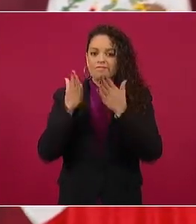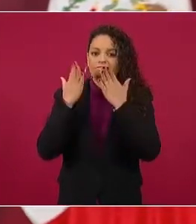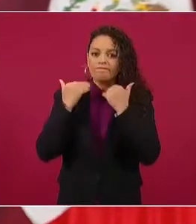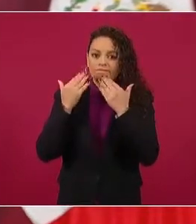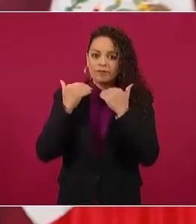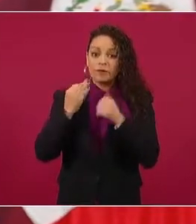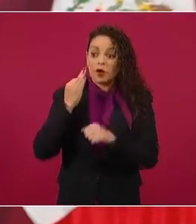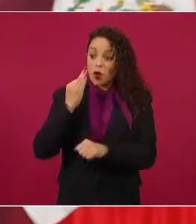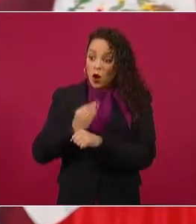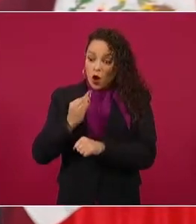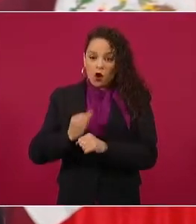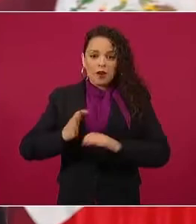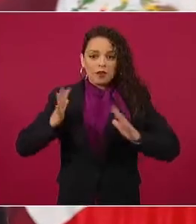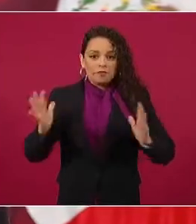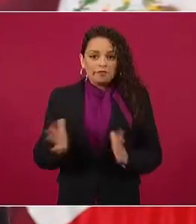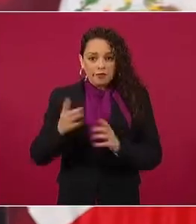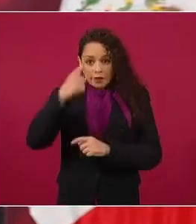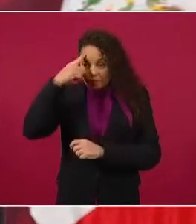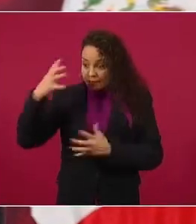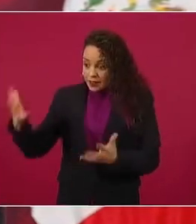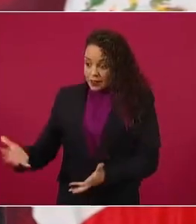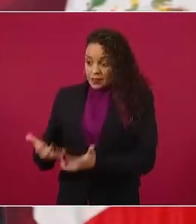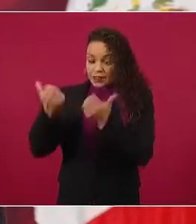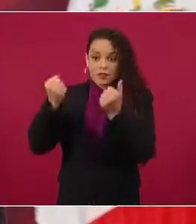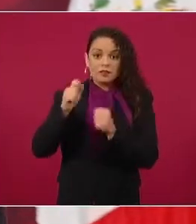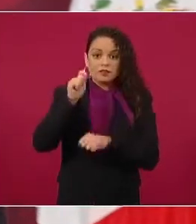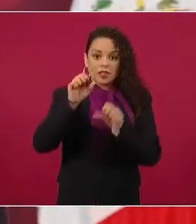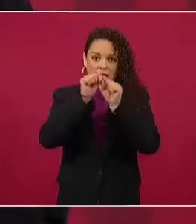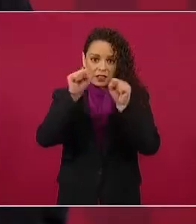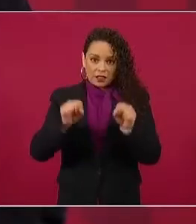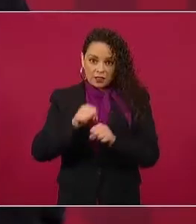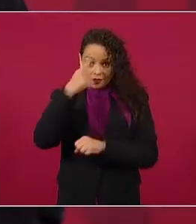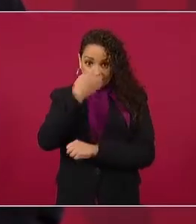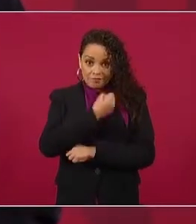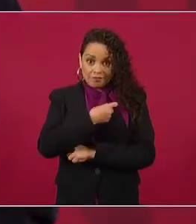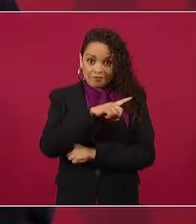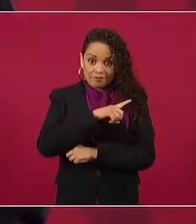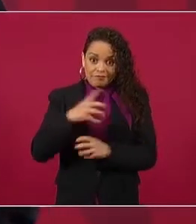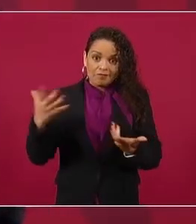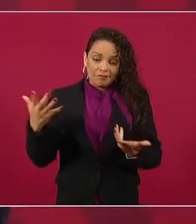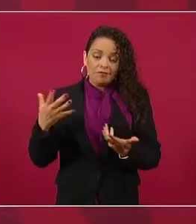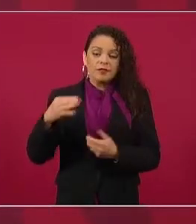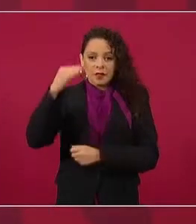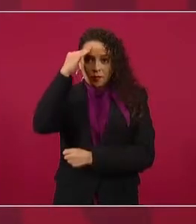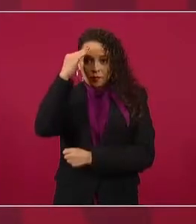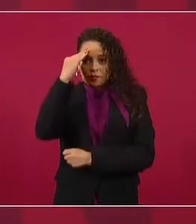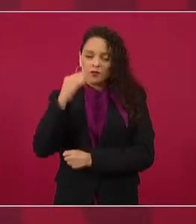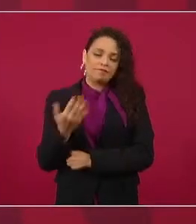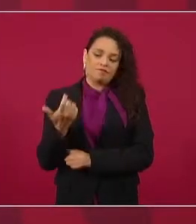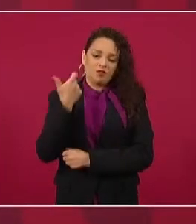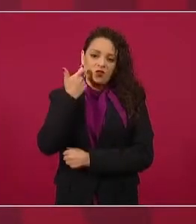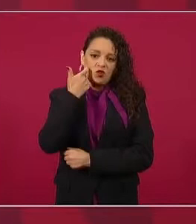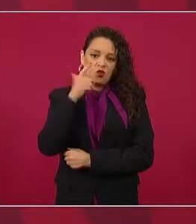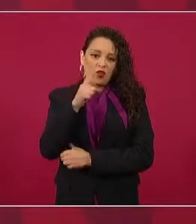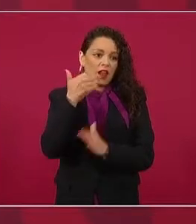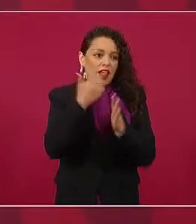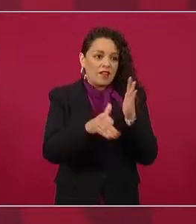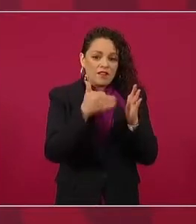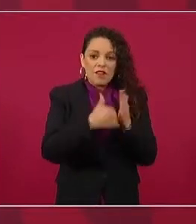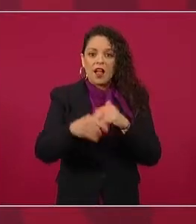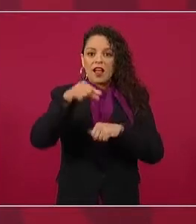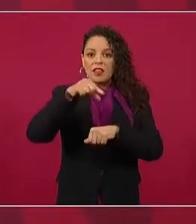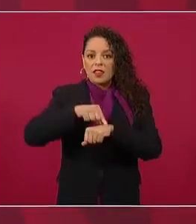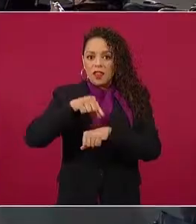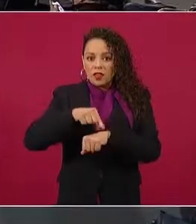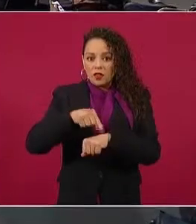salud pública y queremos que no falten los médicos en los centros de salud, en las unidades